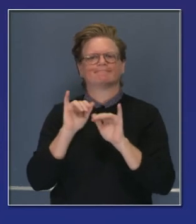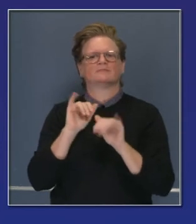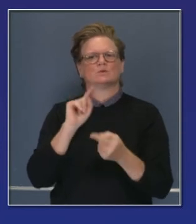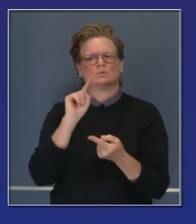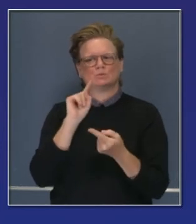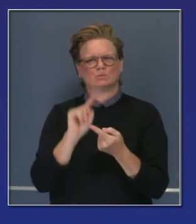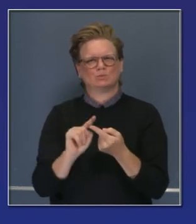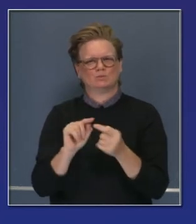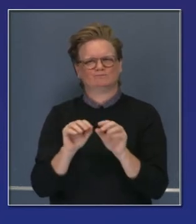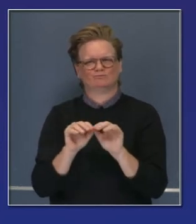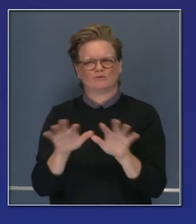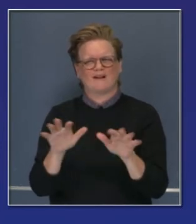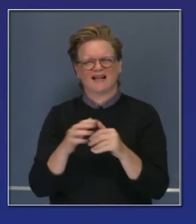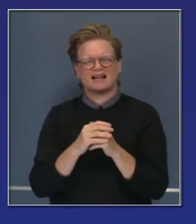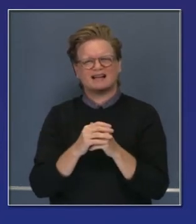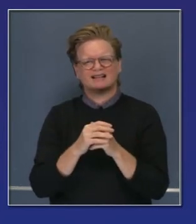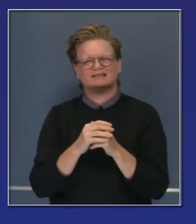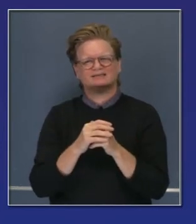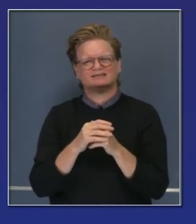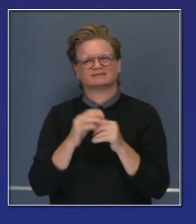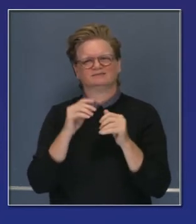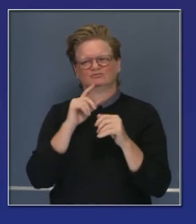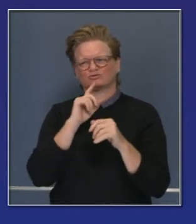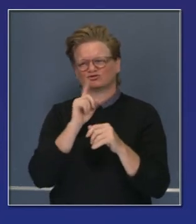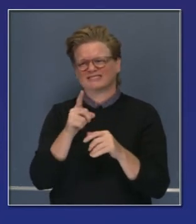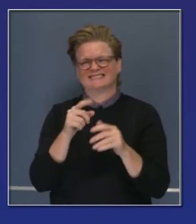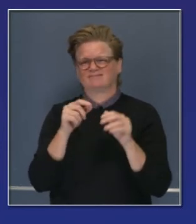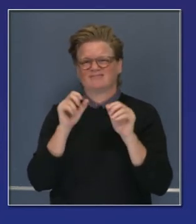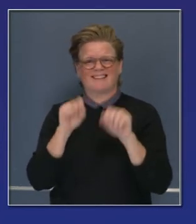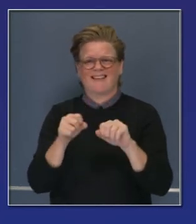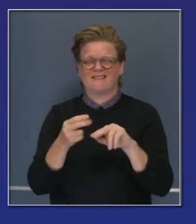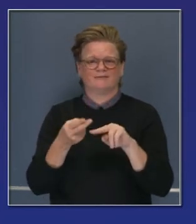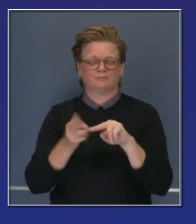tienen estas reuniones